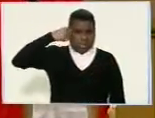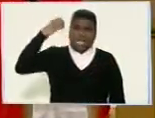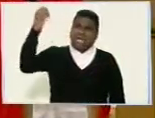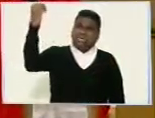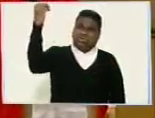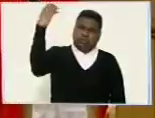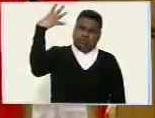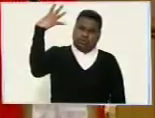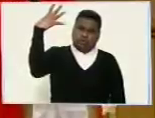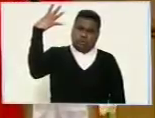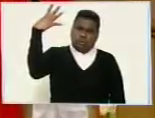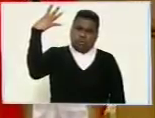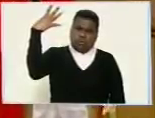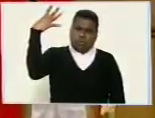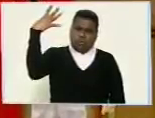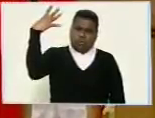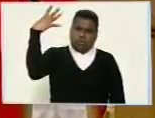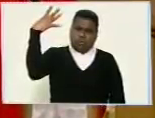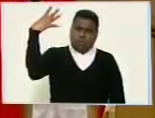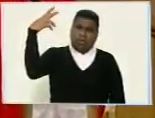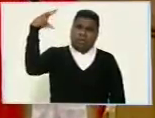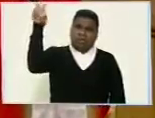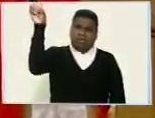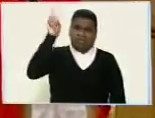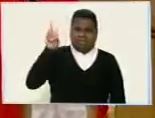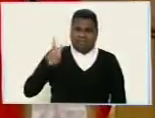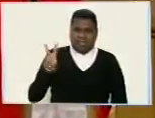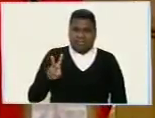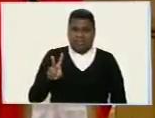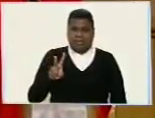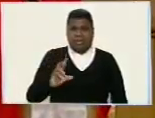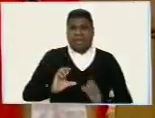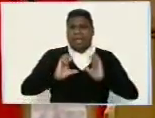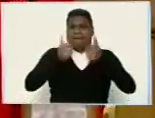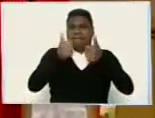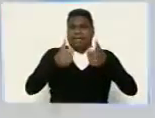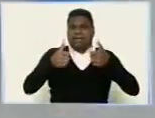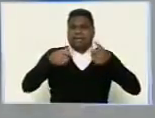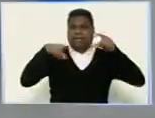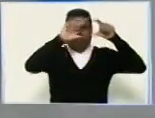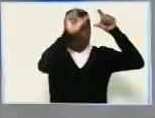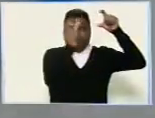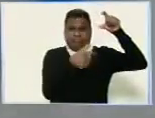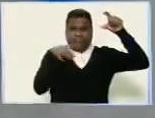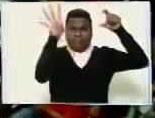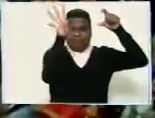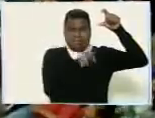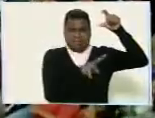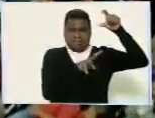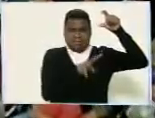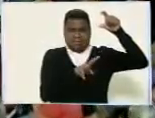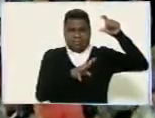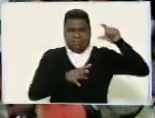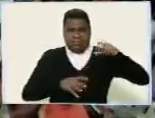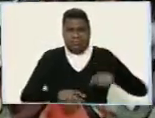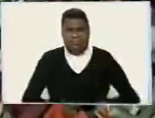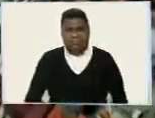de Venezuela nace en el Esequibo. Nace en el Esequibo. Gracias. Diosdado.